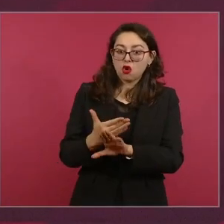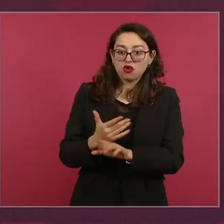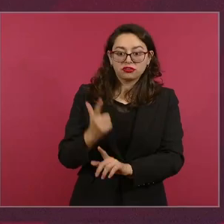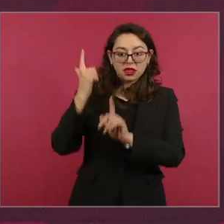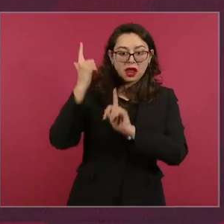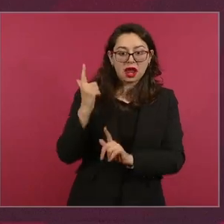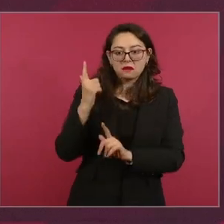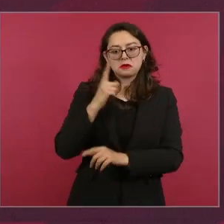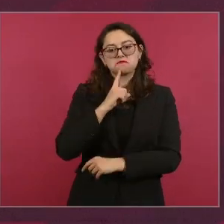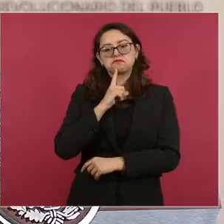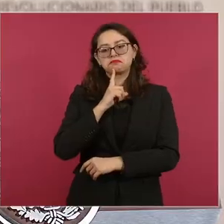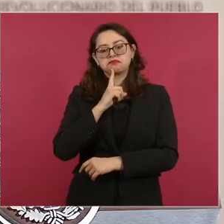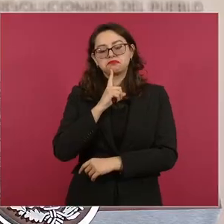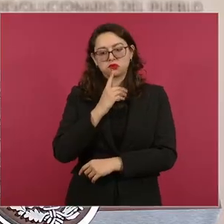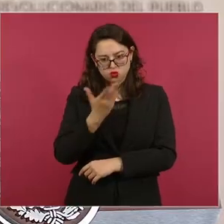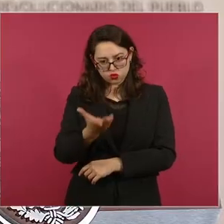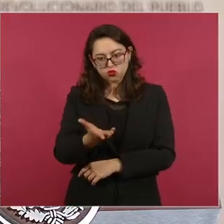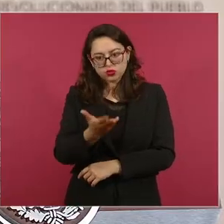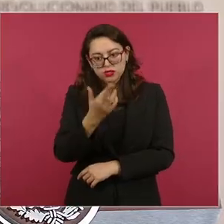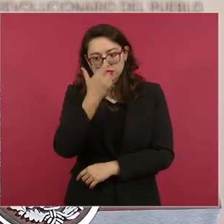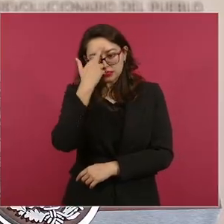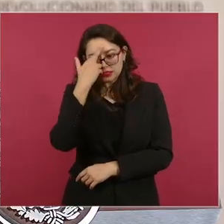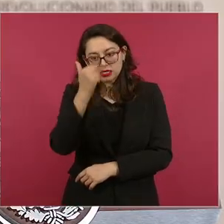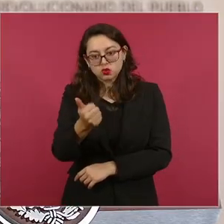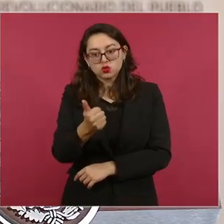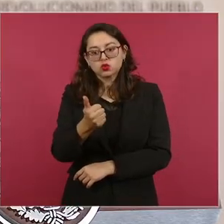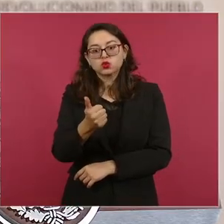tiene razón de que